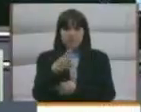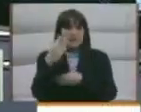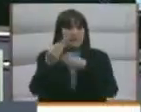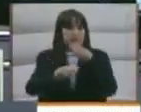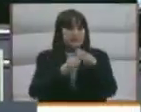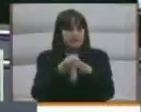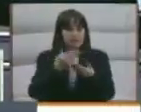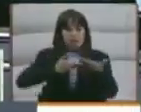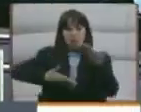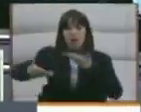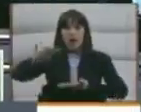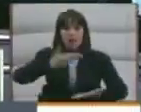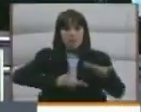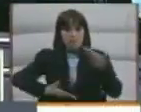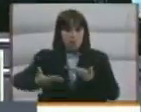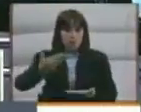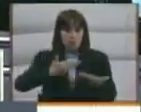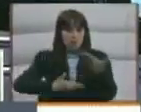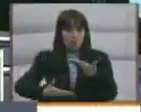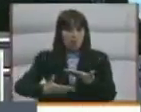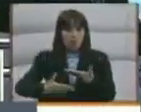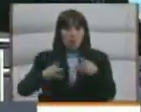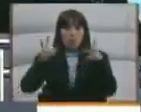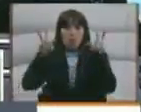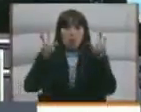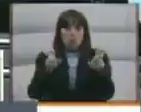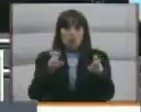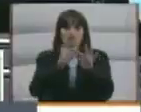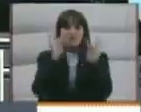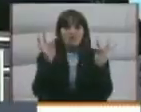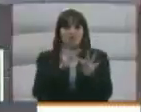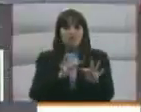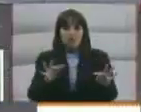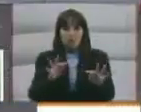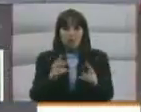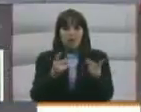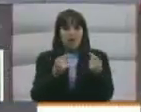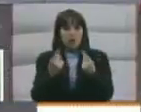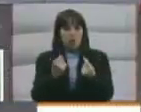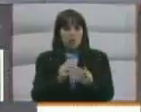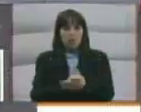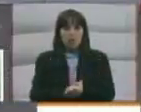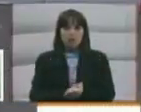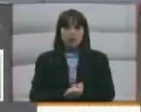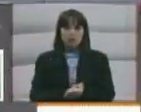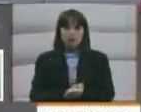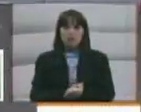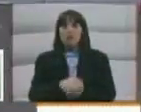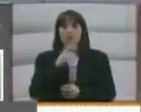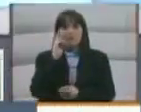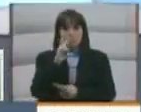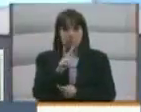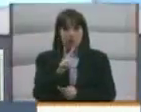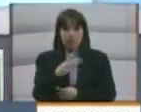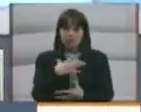trueque como nueva opción económica. Vean este interesantísimo